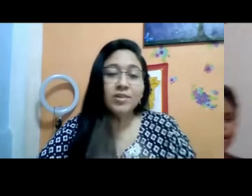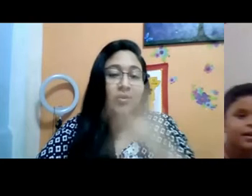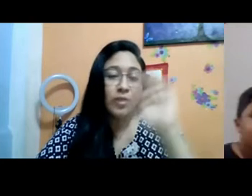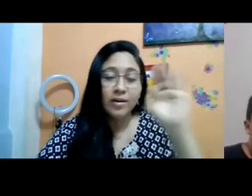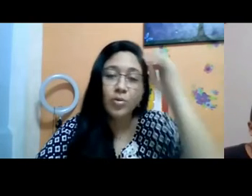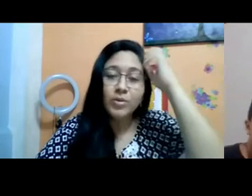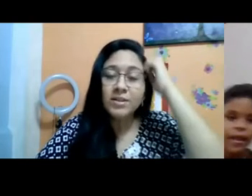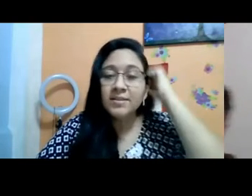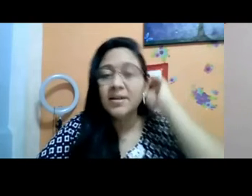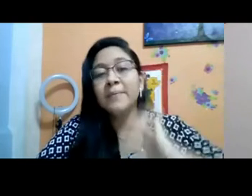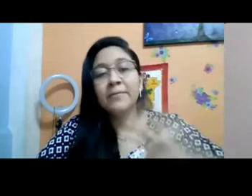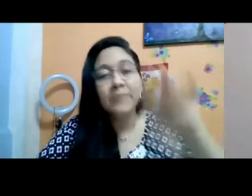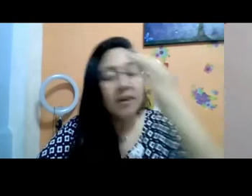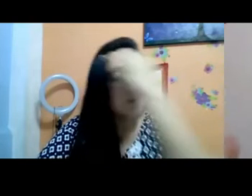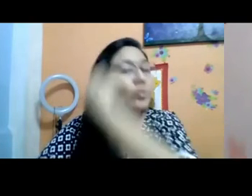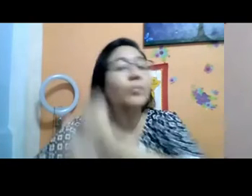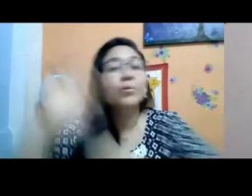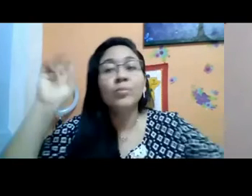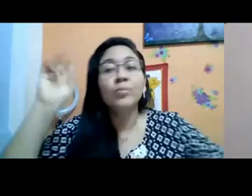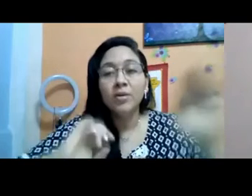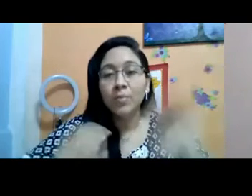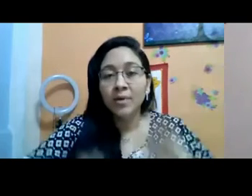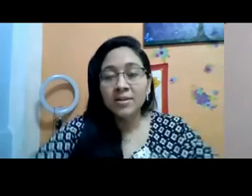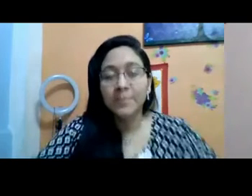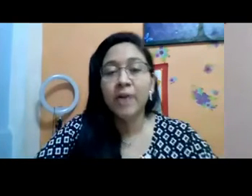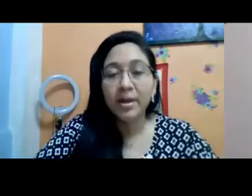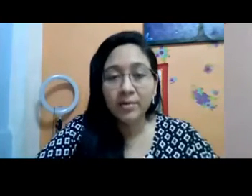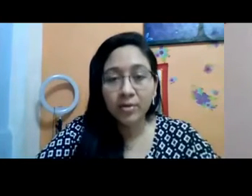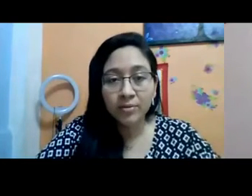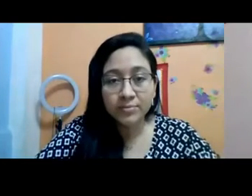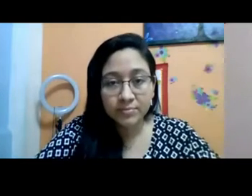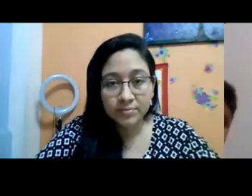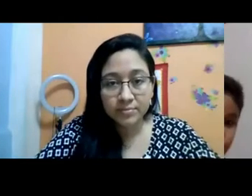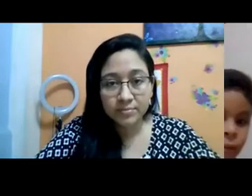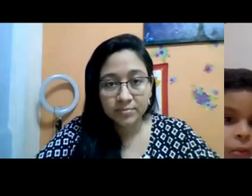avanzando, si recuerdan cómo iniciar, perfecto. Por lo pronto pueden ir como que explorando.